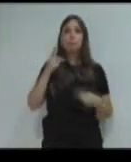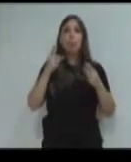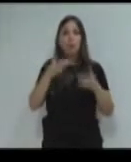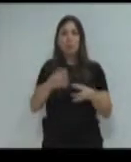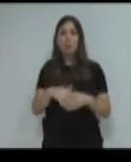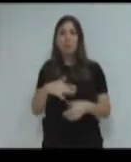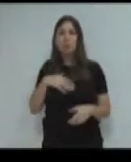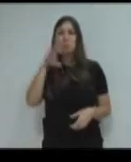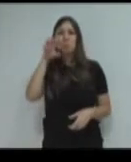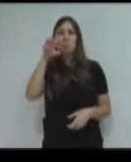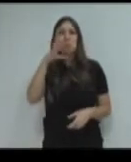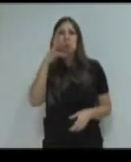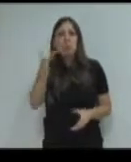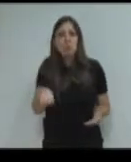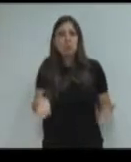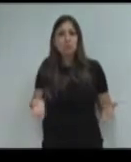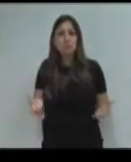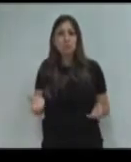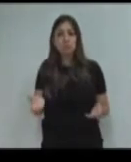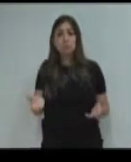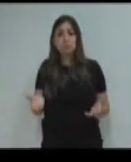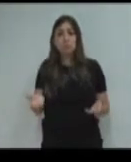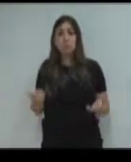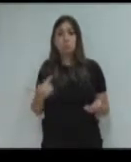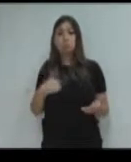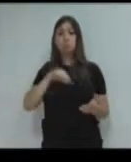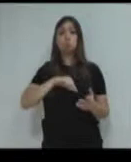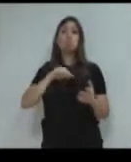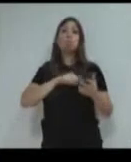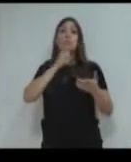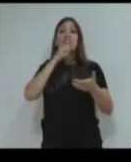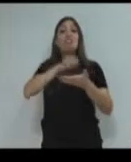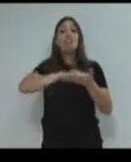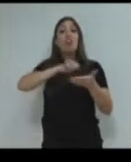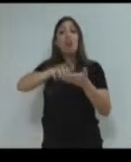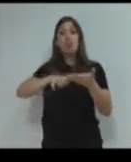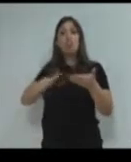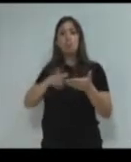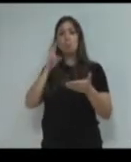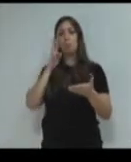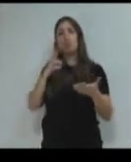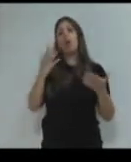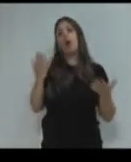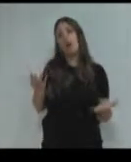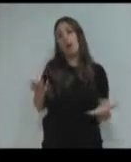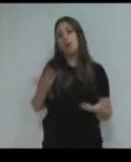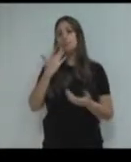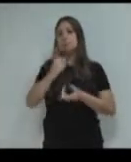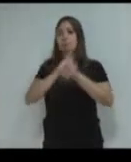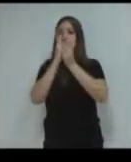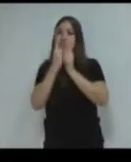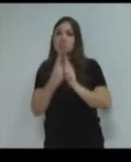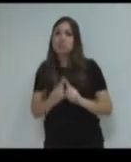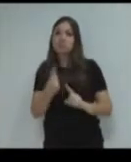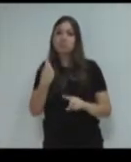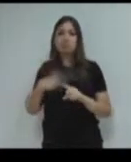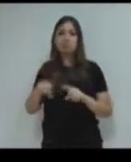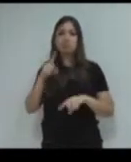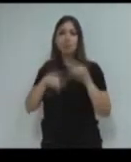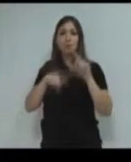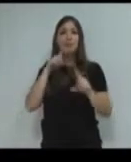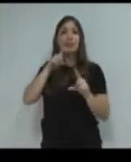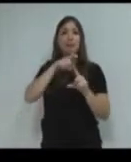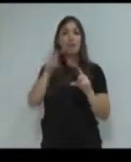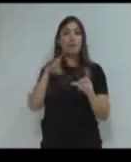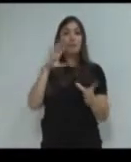qué se ha puesto, por ejemplo, ese dato? Si yo lo veo dentro de un determinado informe, veo la tendencia, la evolución, que me quiera explicar ese